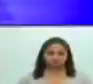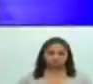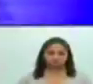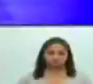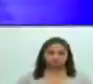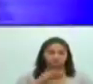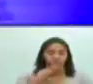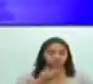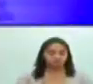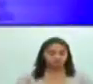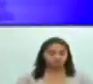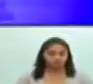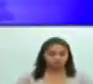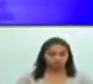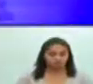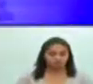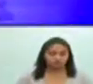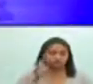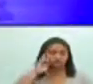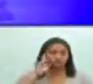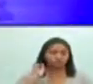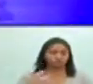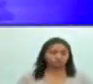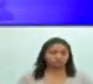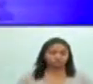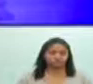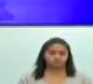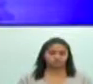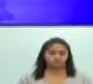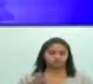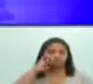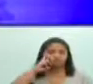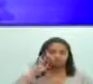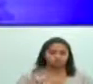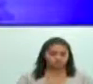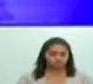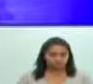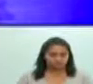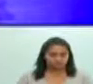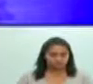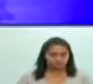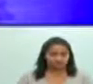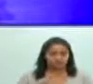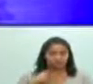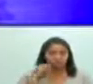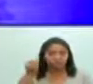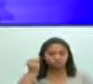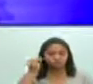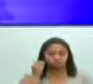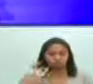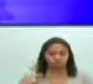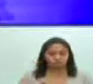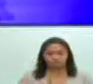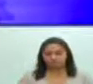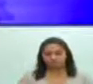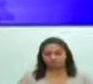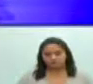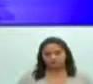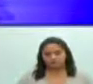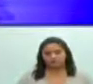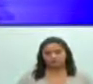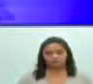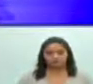Bueno, ya estamos en condiciones de recordar, porque recuerden que ya esto usted lo conoce perfectamente bien, de cuáles